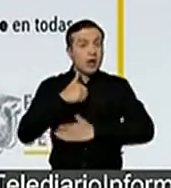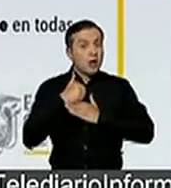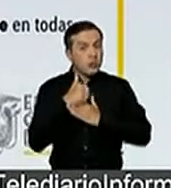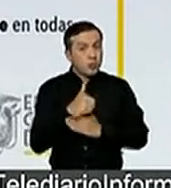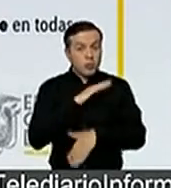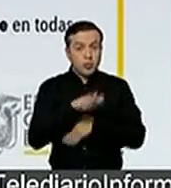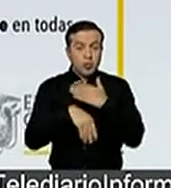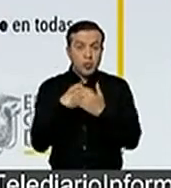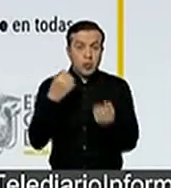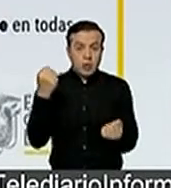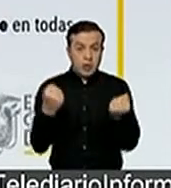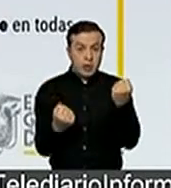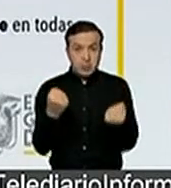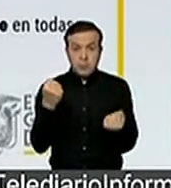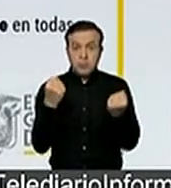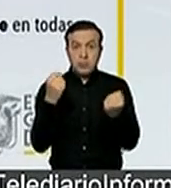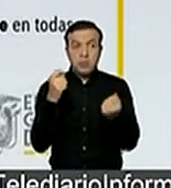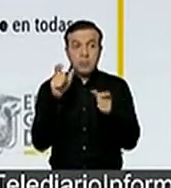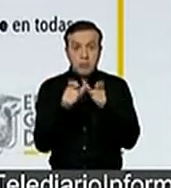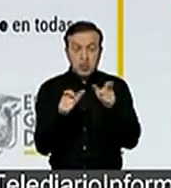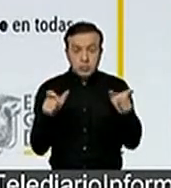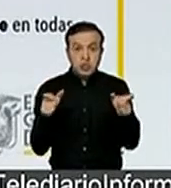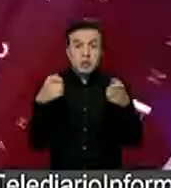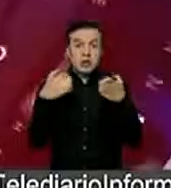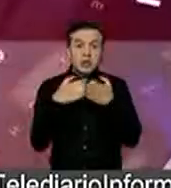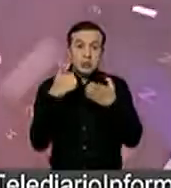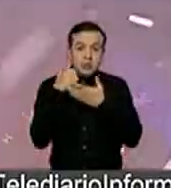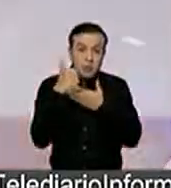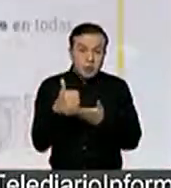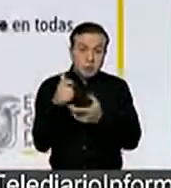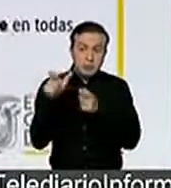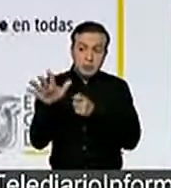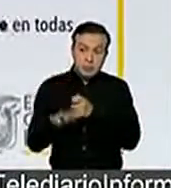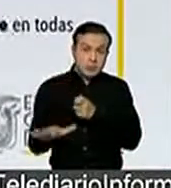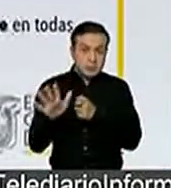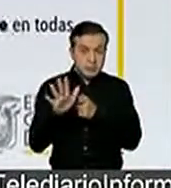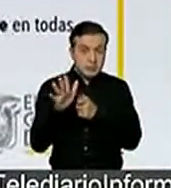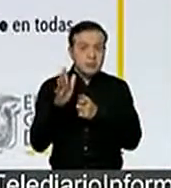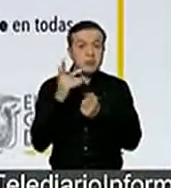el paso de camiones que trasladan personal y equipos de ayuda para la población.